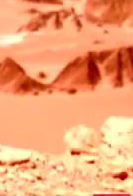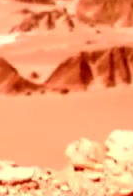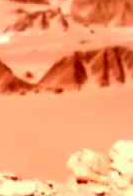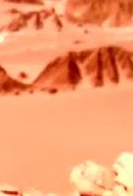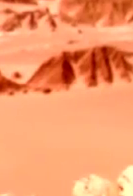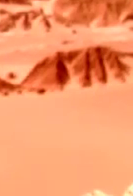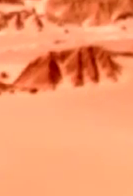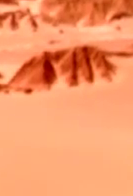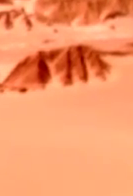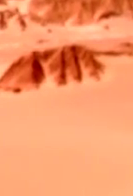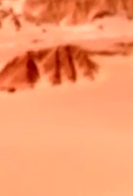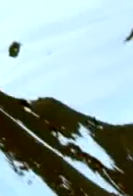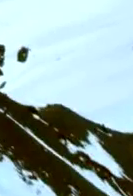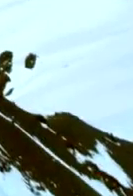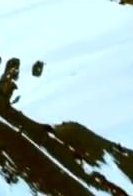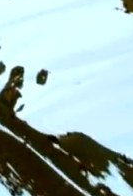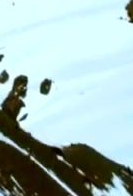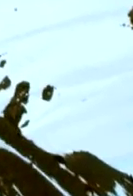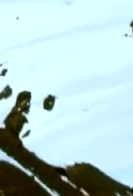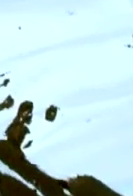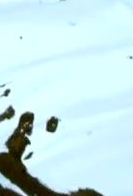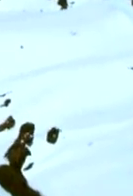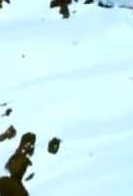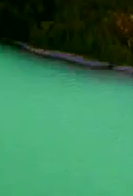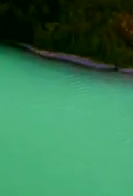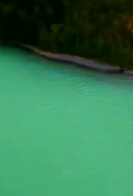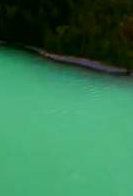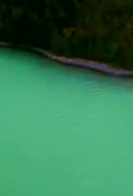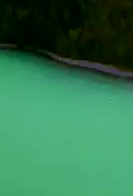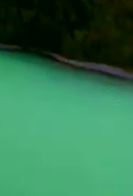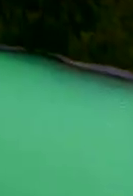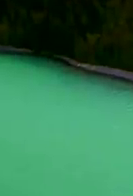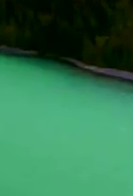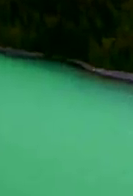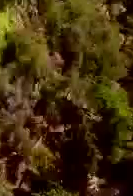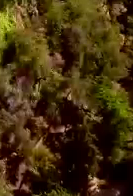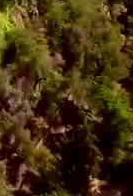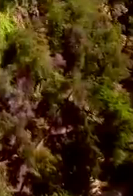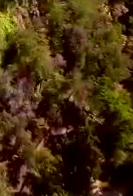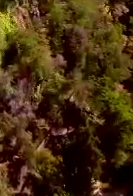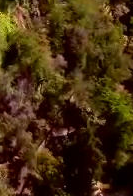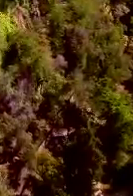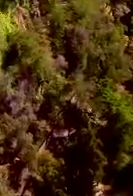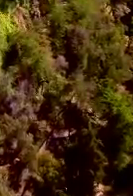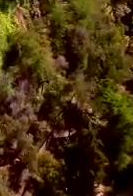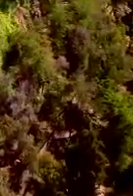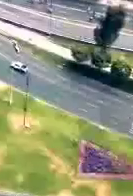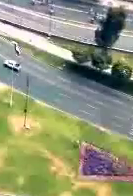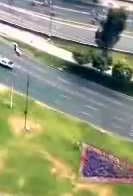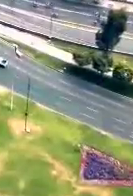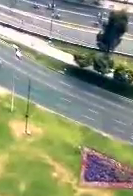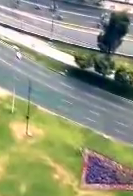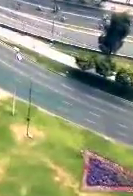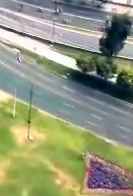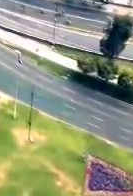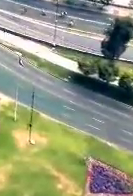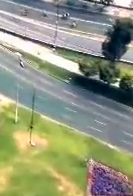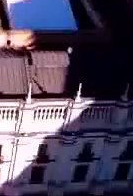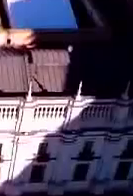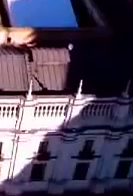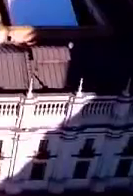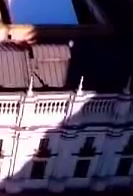desde el palacio de la moneda se dirige a todas las chilenas y chilenos la presidenta de la república michelle